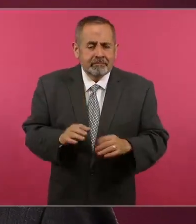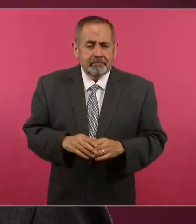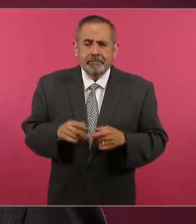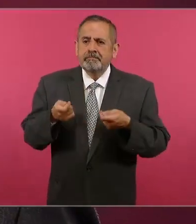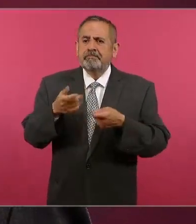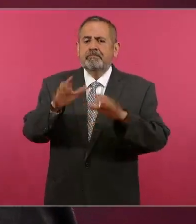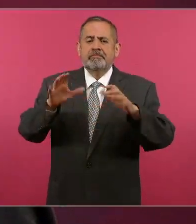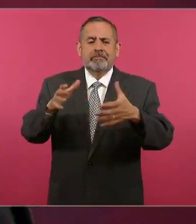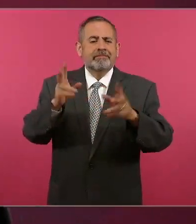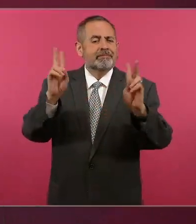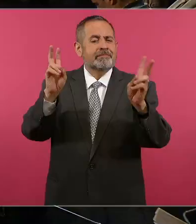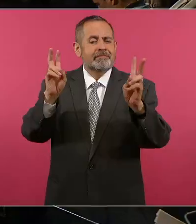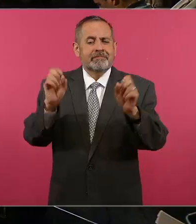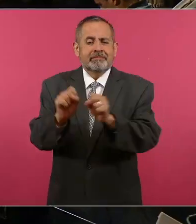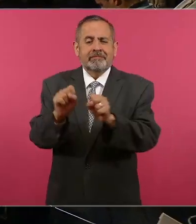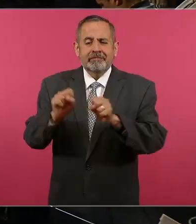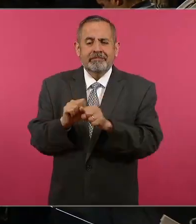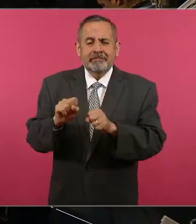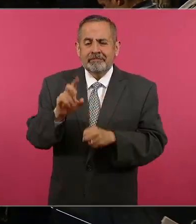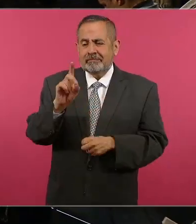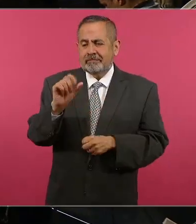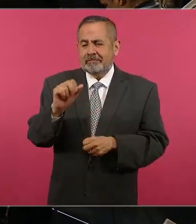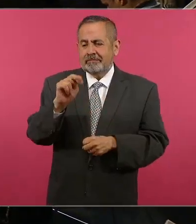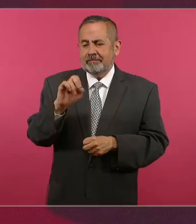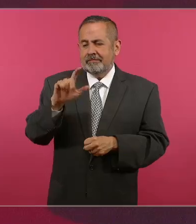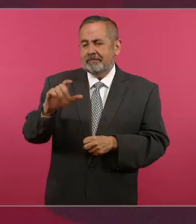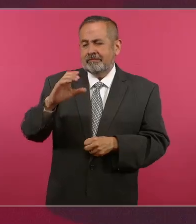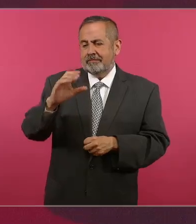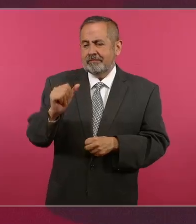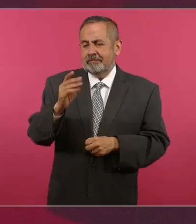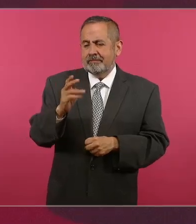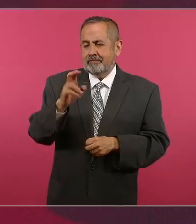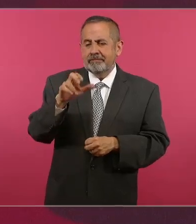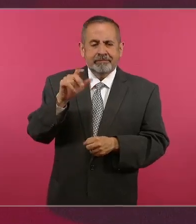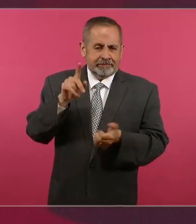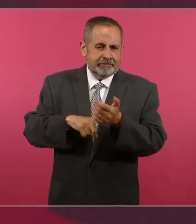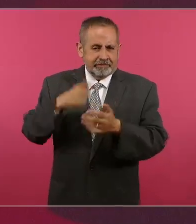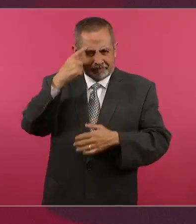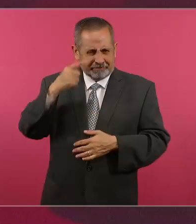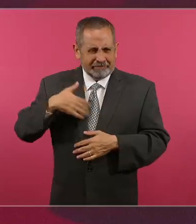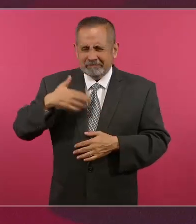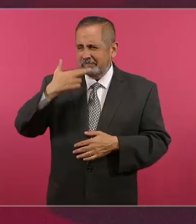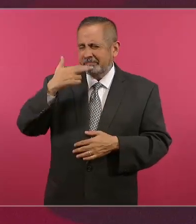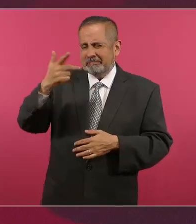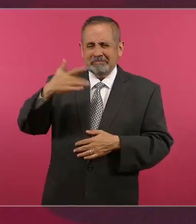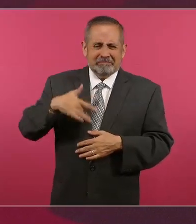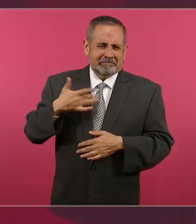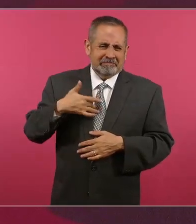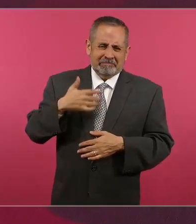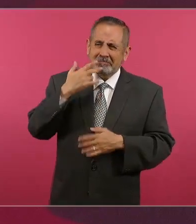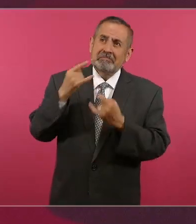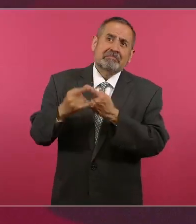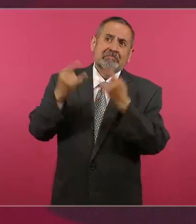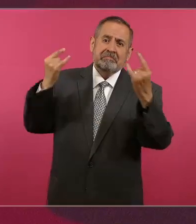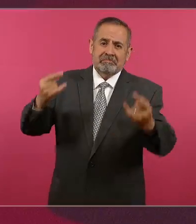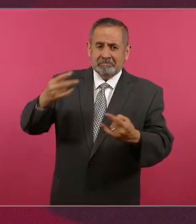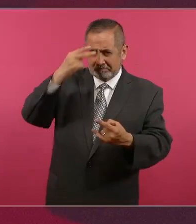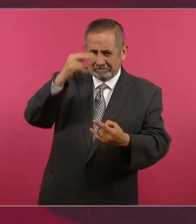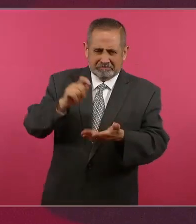Llamamos la sala Daniel Cabrera, que para mí es uno de los mejores, si no el mejor periodista que ha habido en